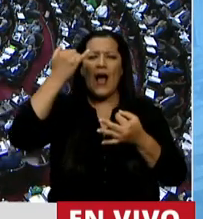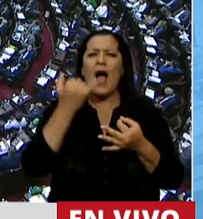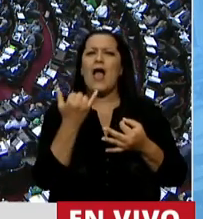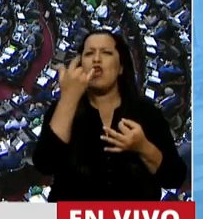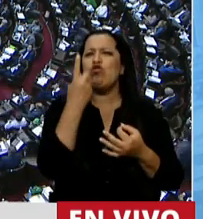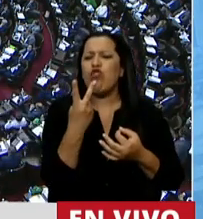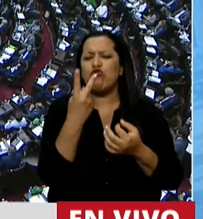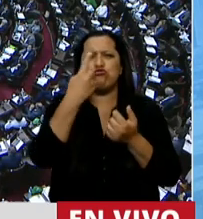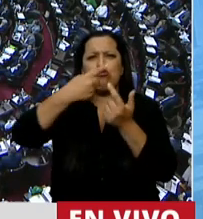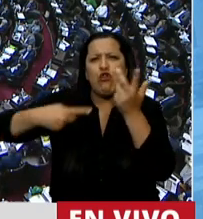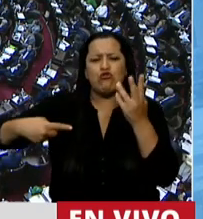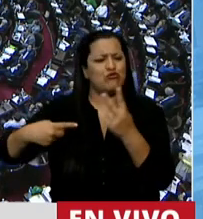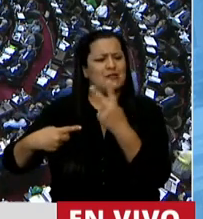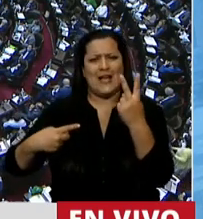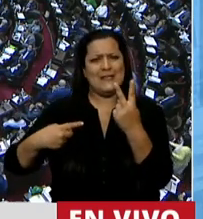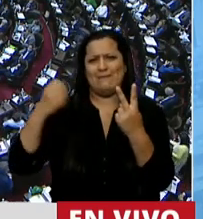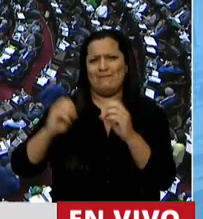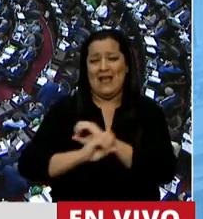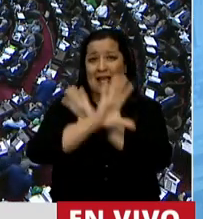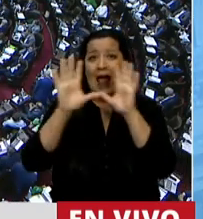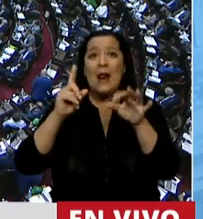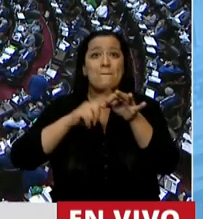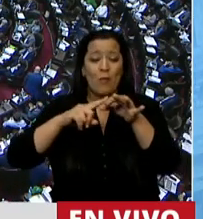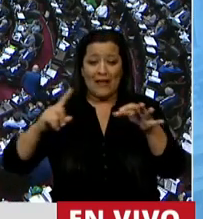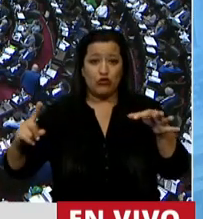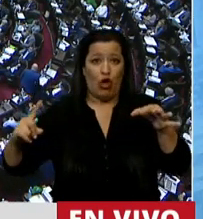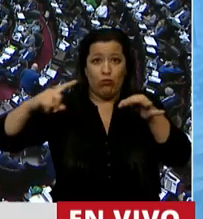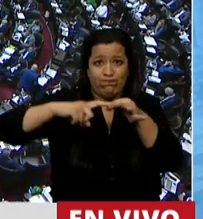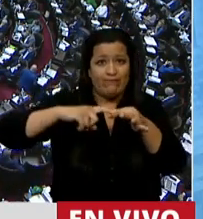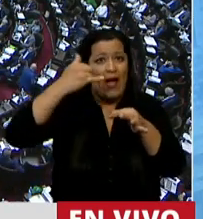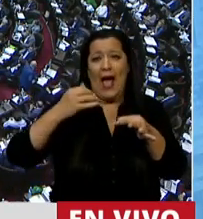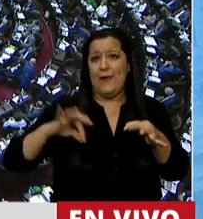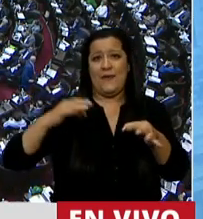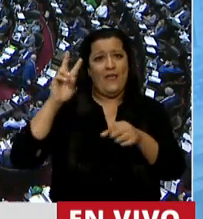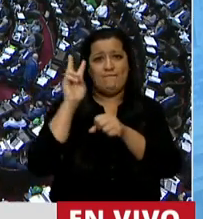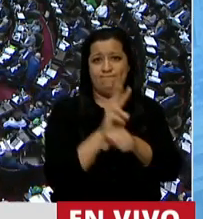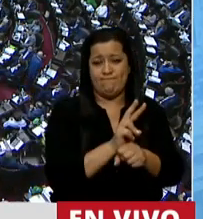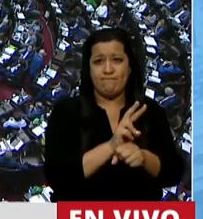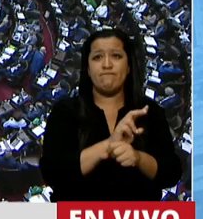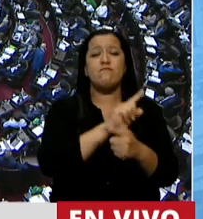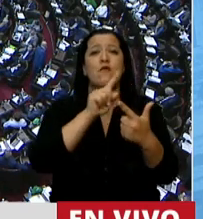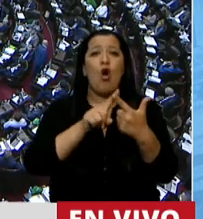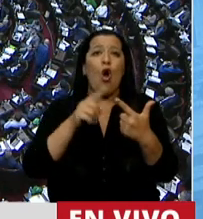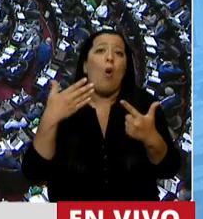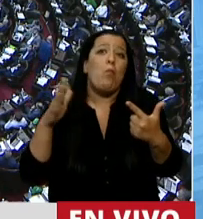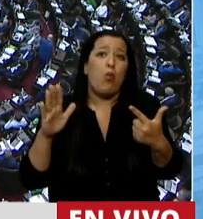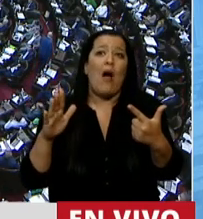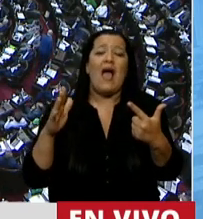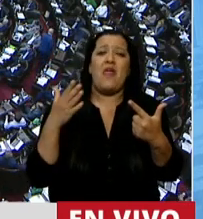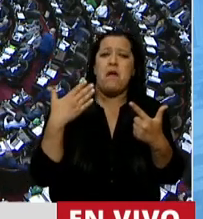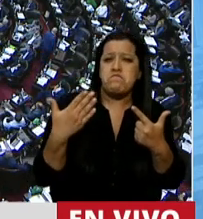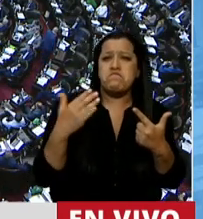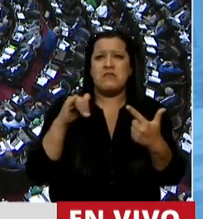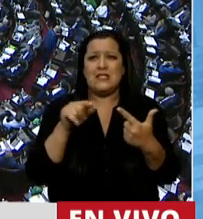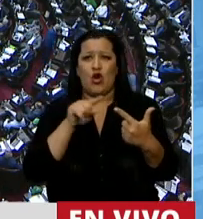claras: que se protege la vida desde la concepción y que se puede ser más o menos capaz, pero no se